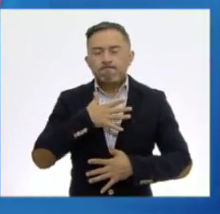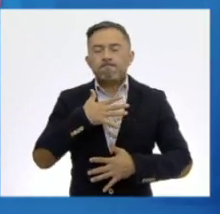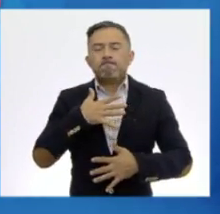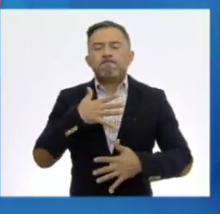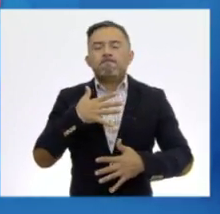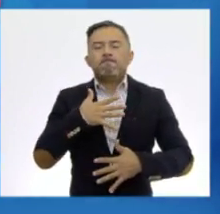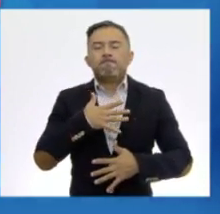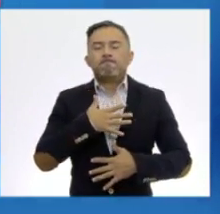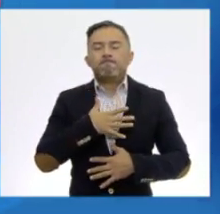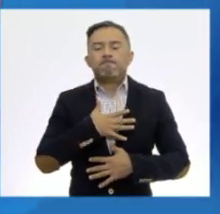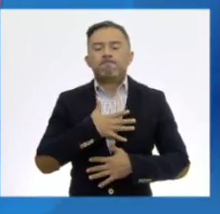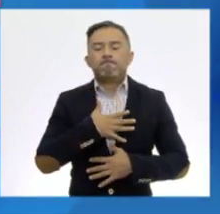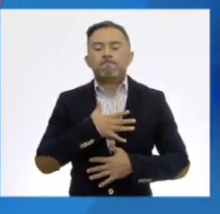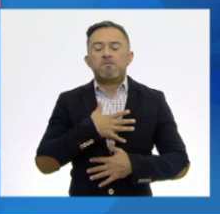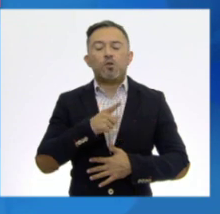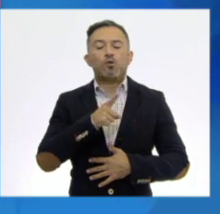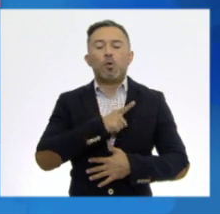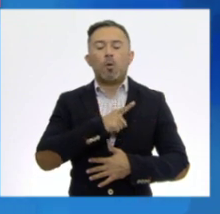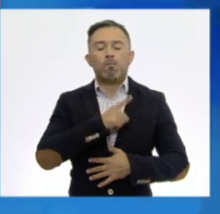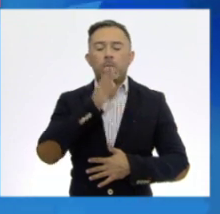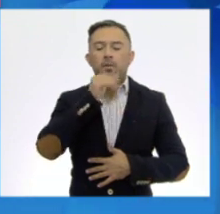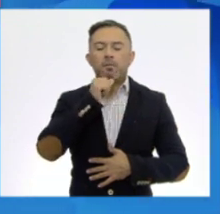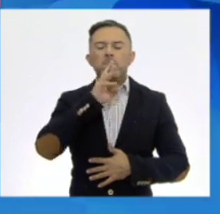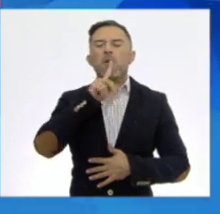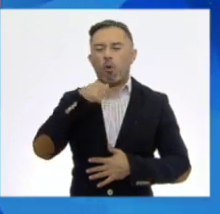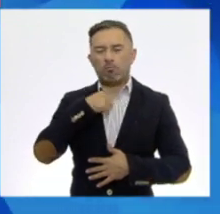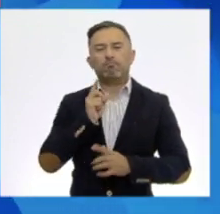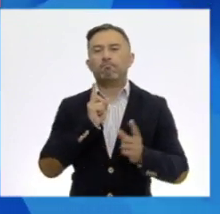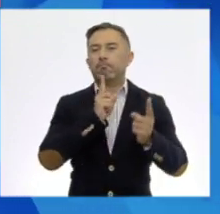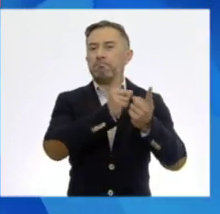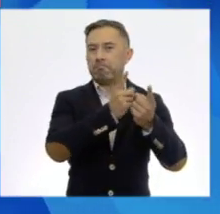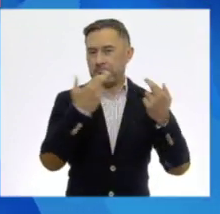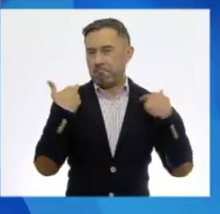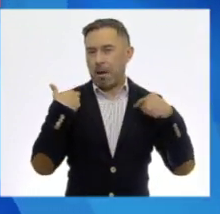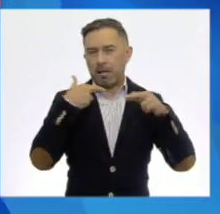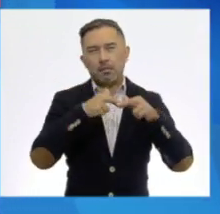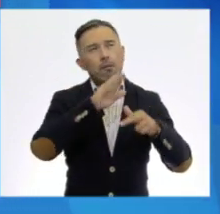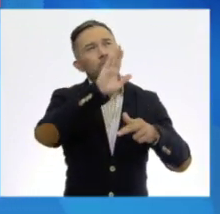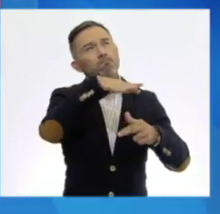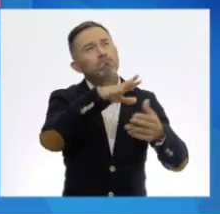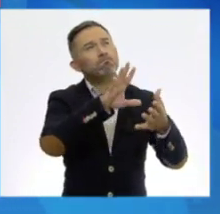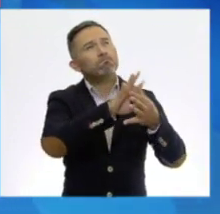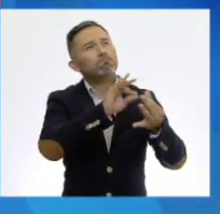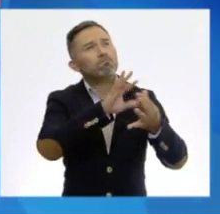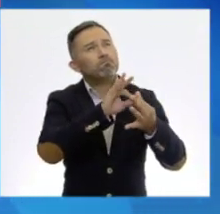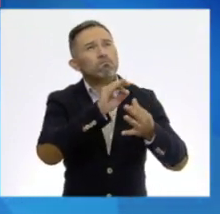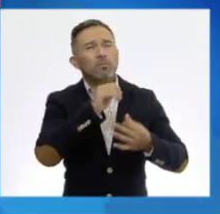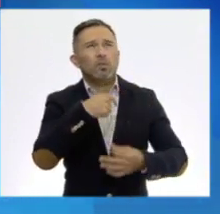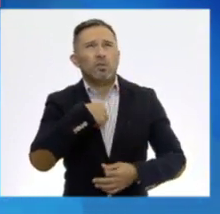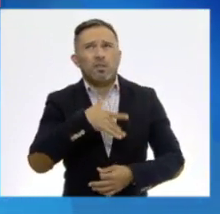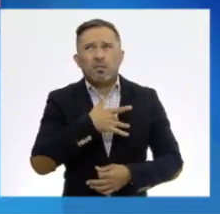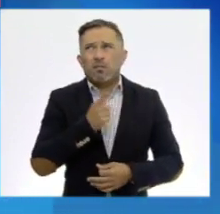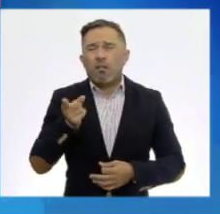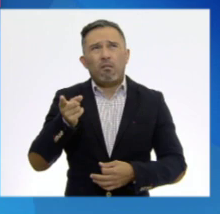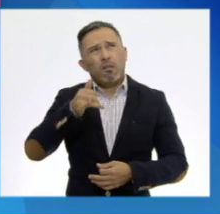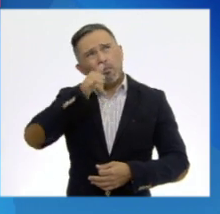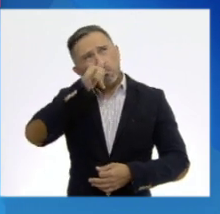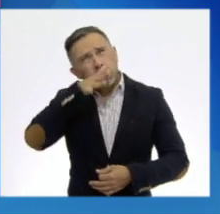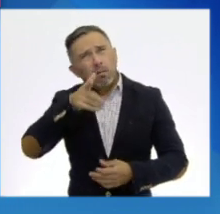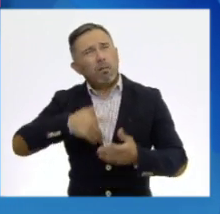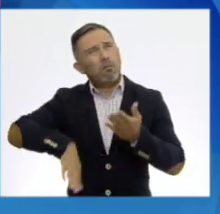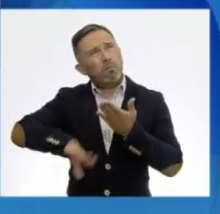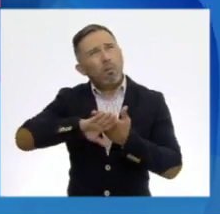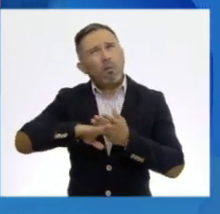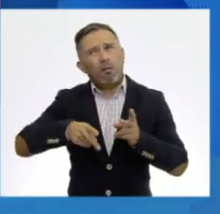solo. Te acercas a tu maestra para comentarle lo que está sucediendo y le explicas cómo te sientes con las agresiones